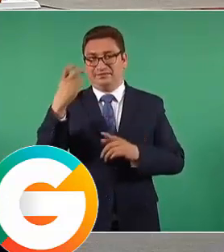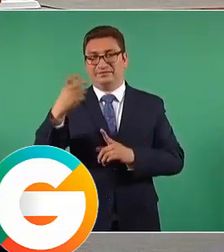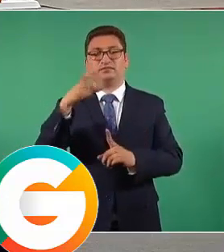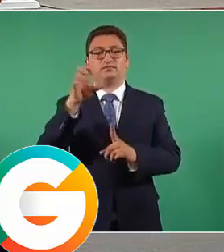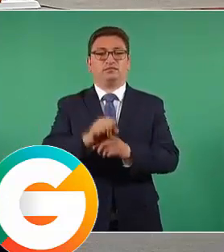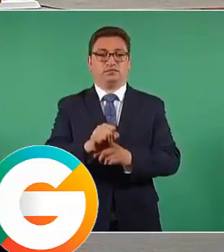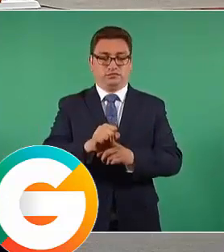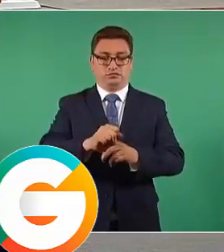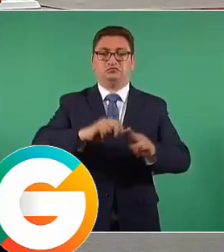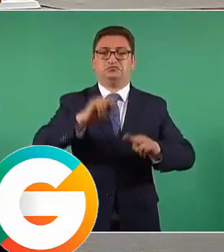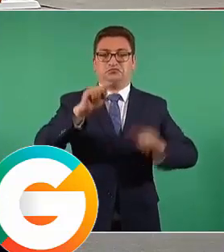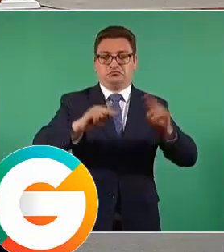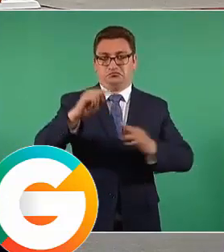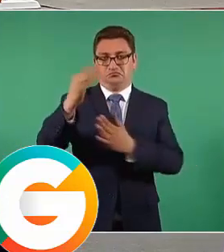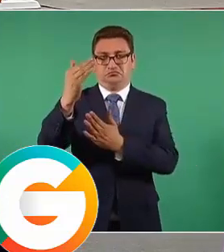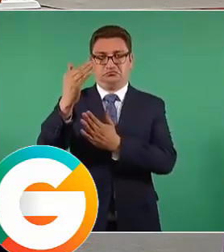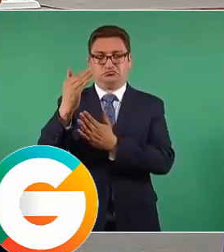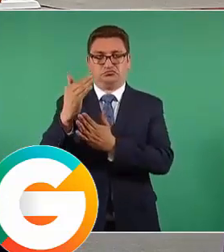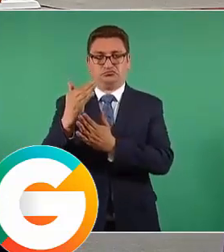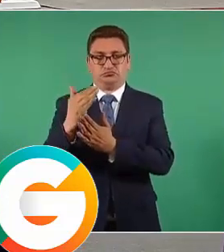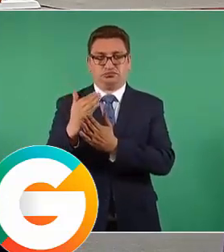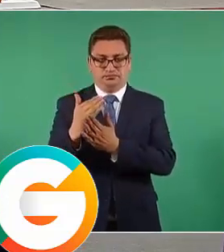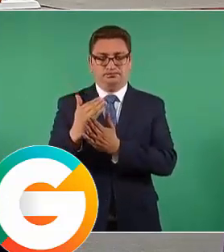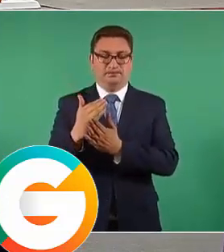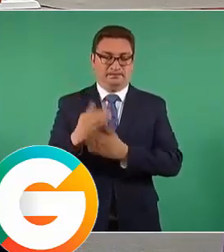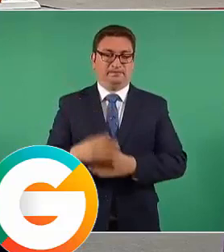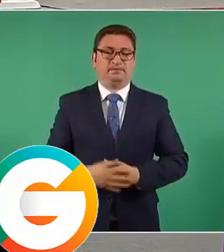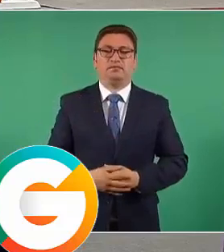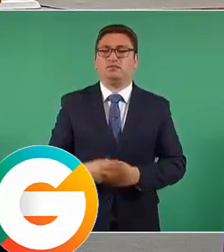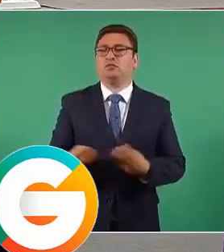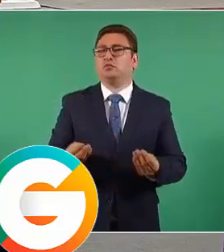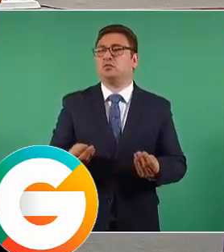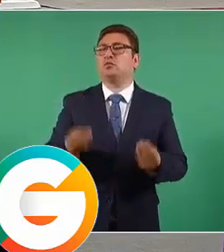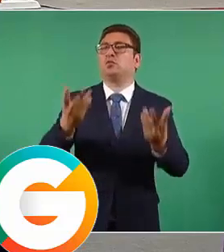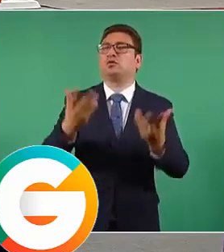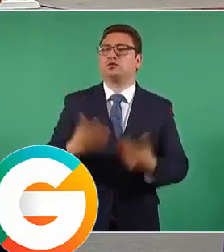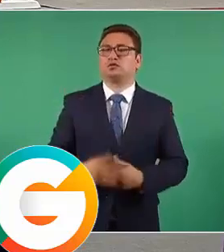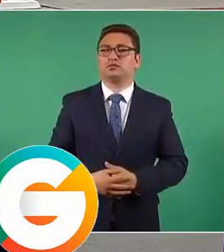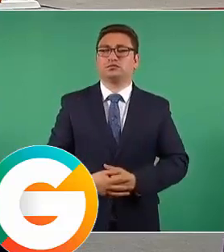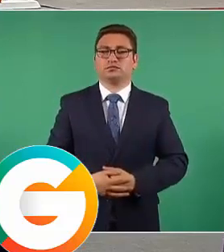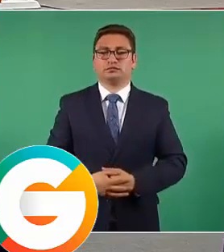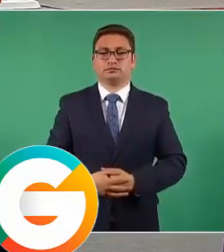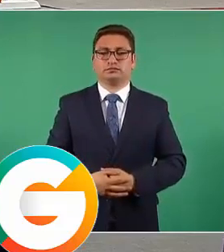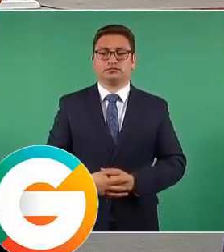Y hay una disminución, ¿saben de cuánto?